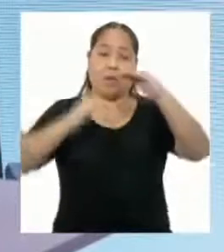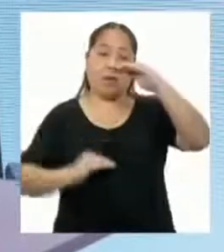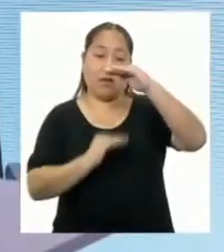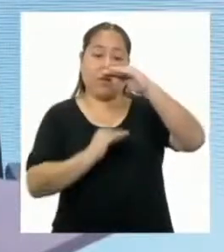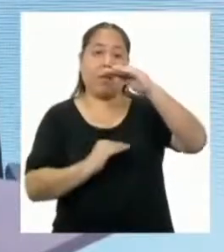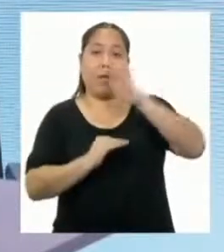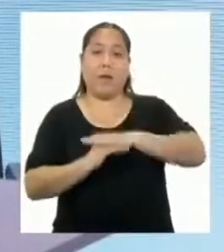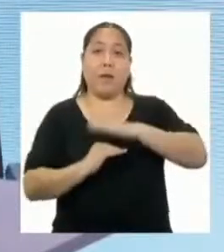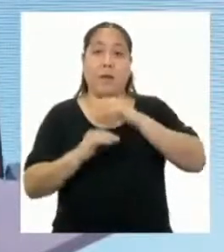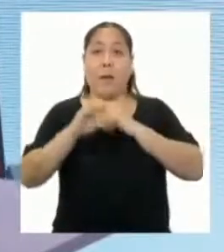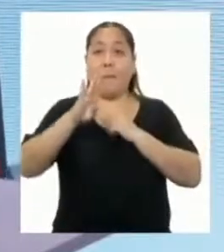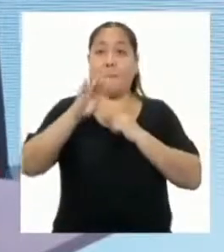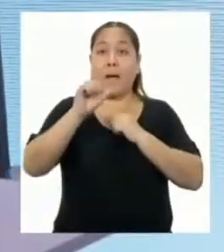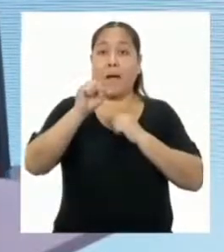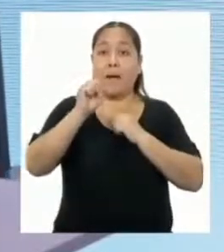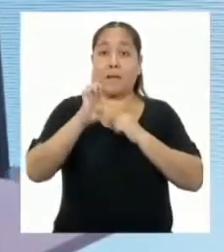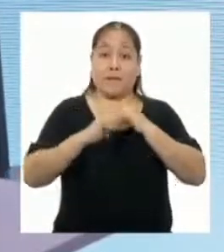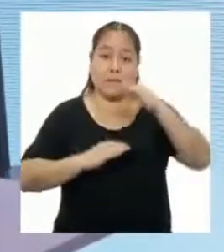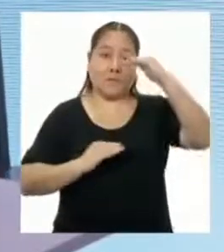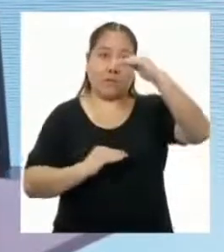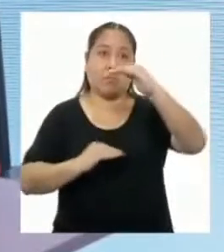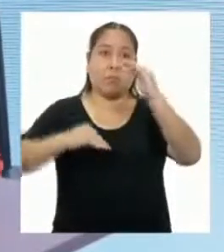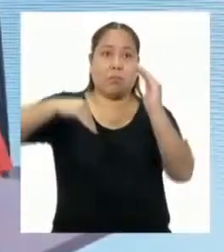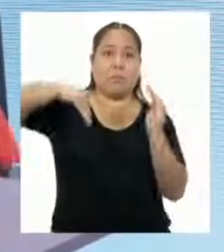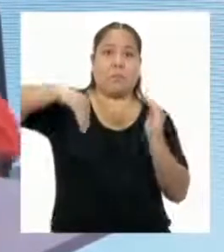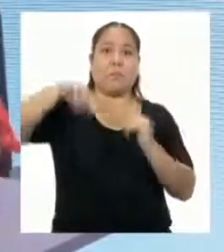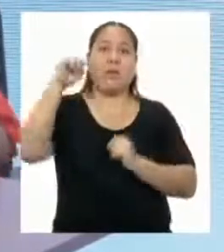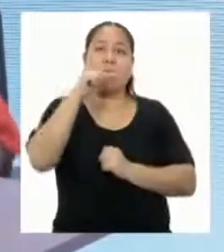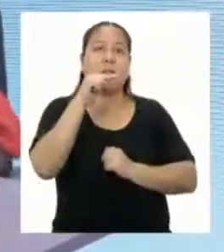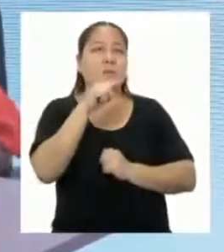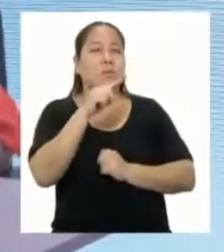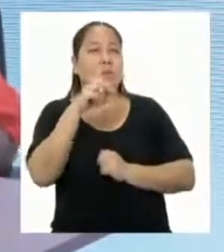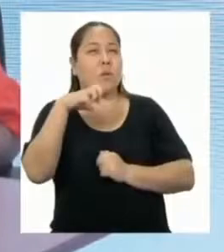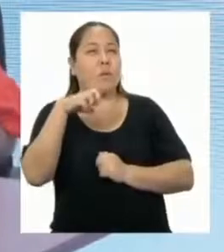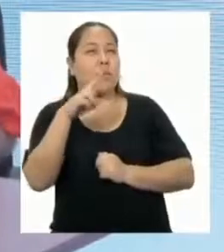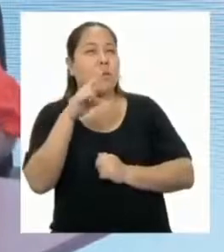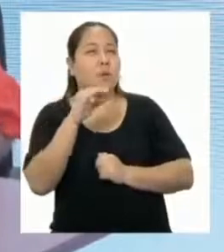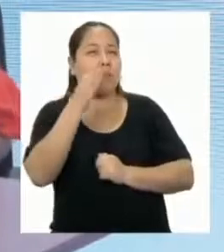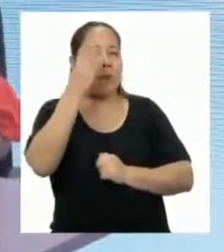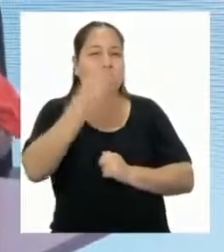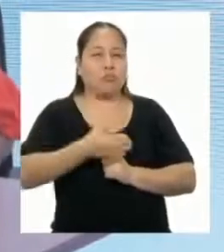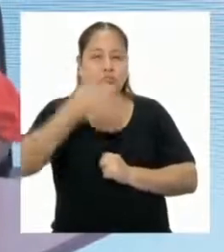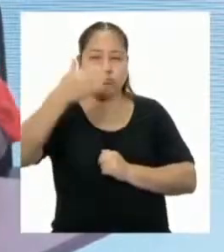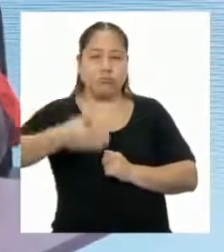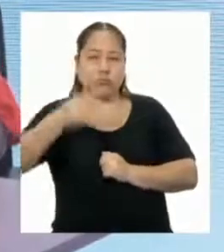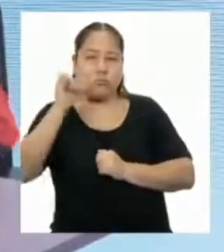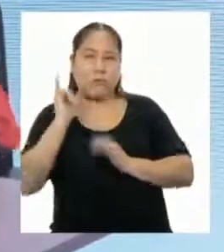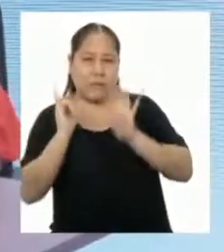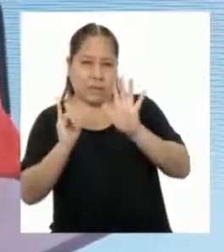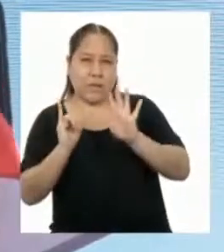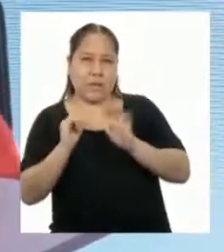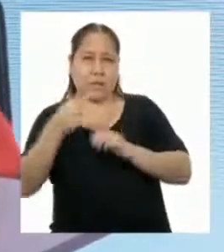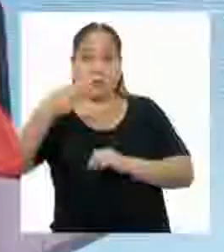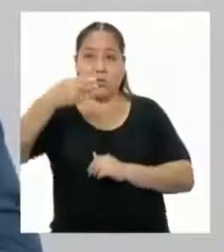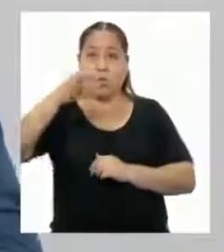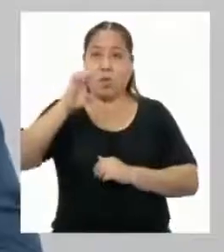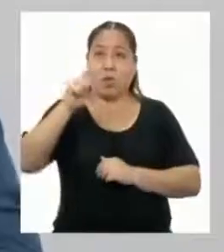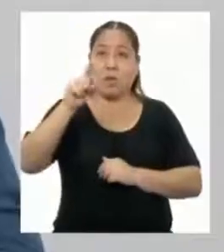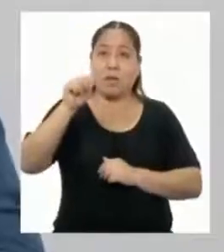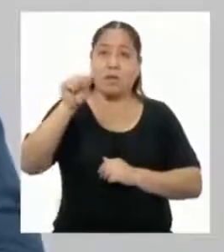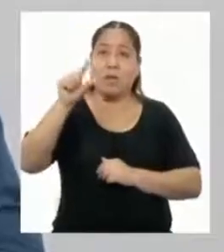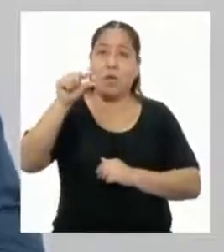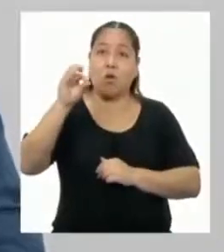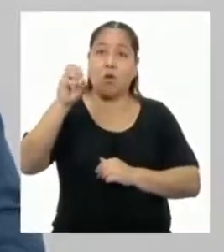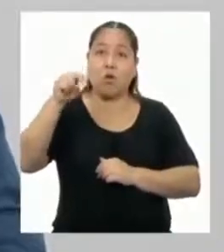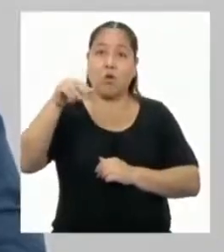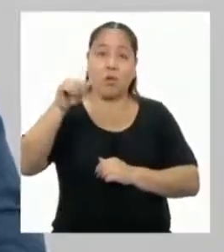sería un prisma. 1, 2, 3, 4, 5, 6 lados. Entonces sería un prisma hexagonal, ¿cierto?